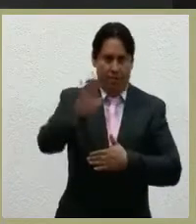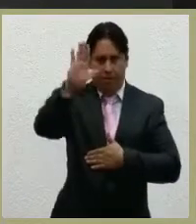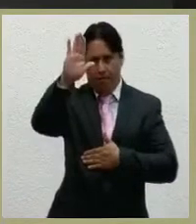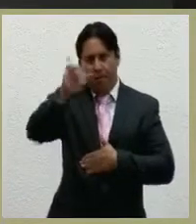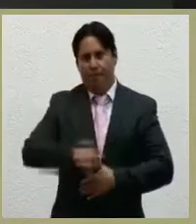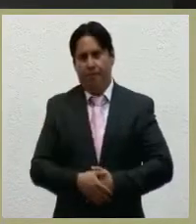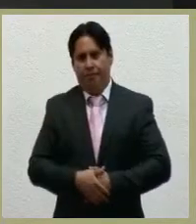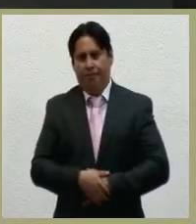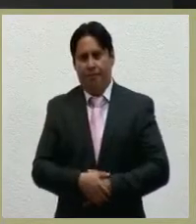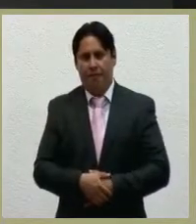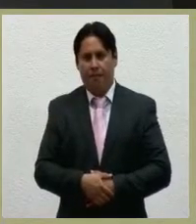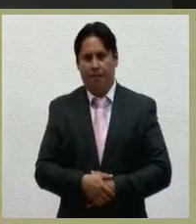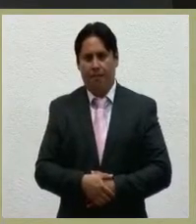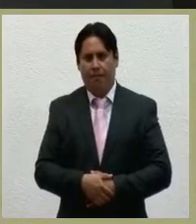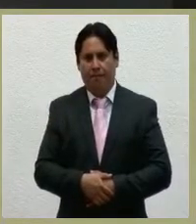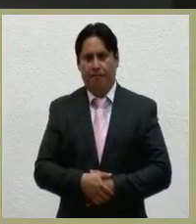la mano.